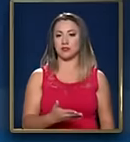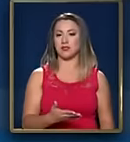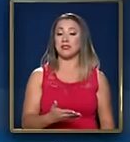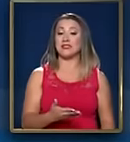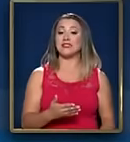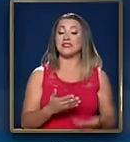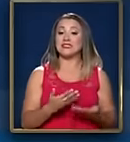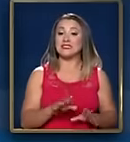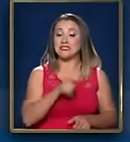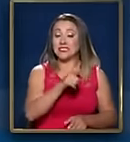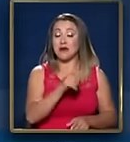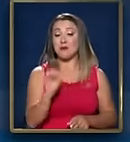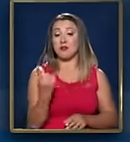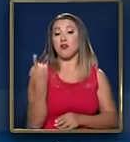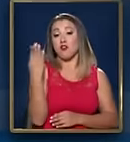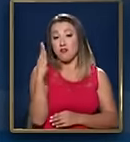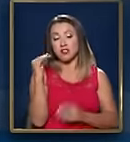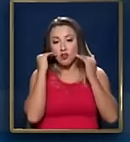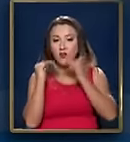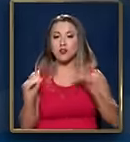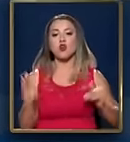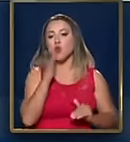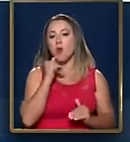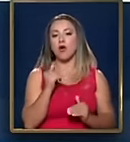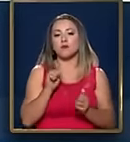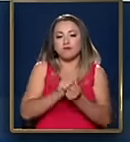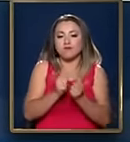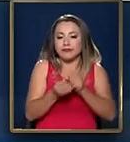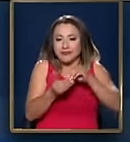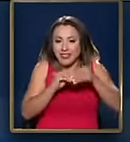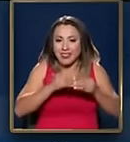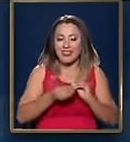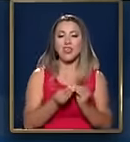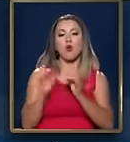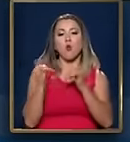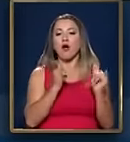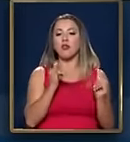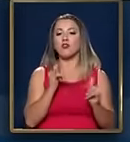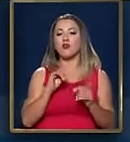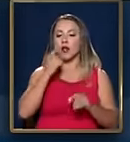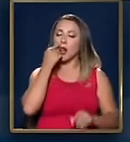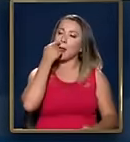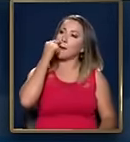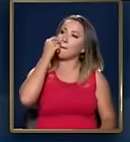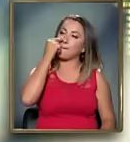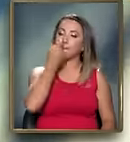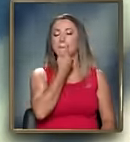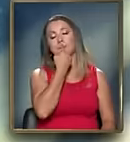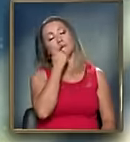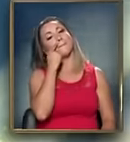En el primero básico los niños no tenían plasticina, andaban jugando con los loros. Imagínate, weón.